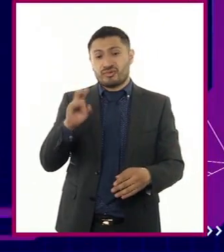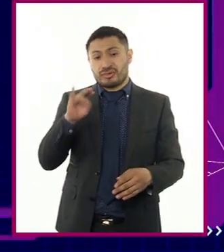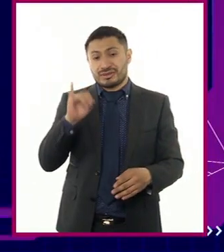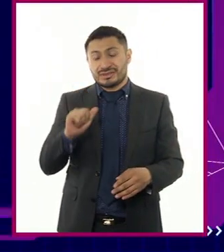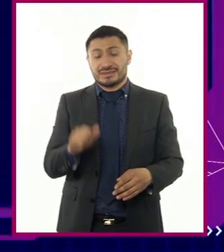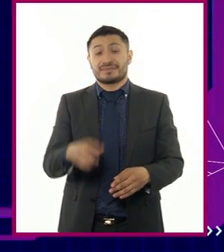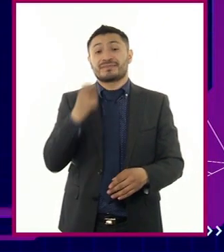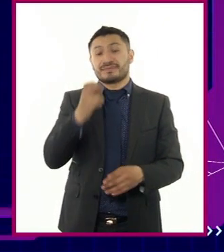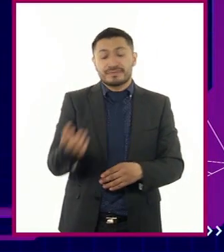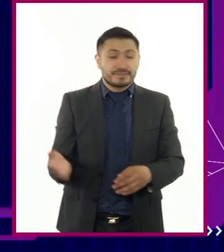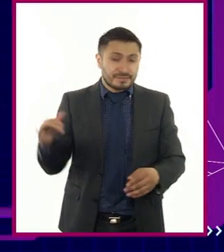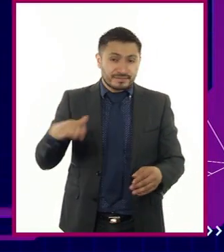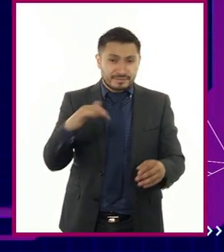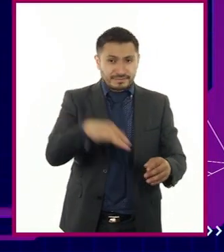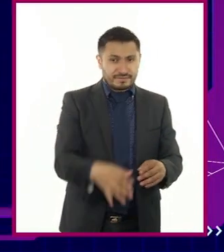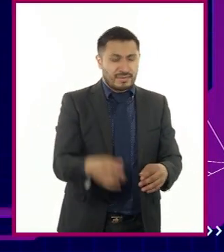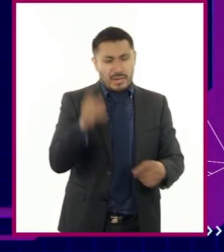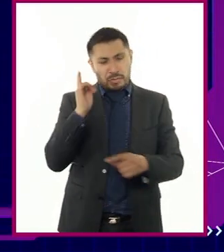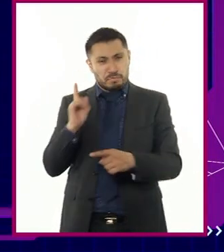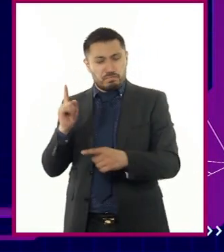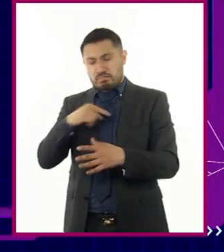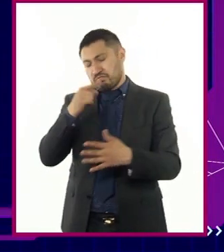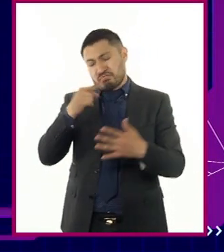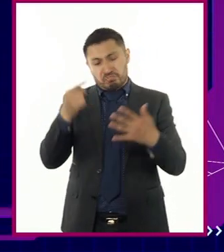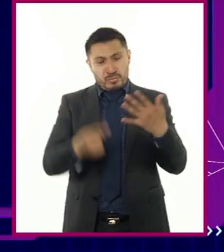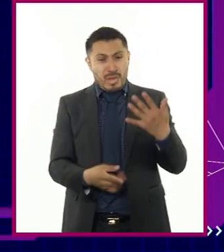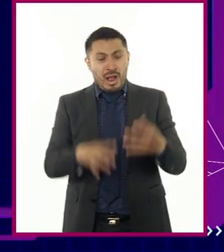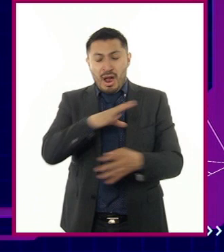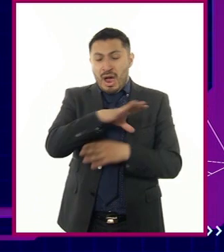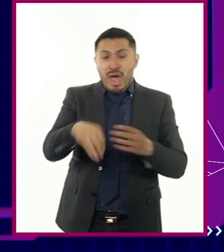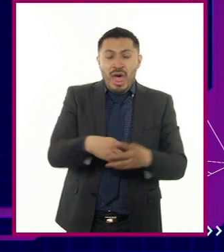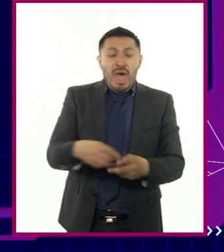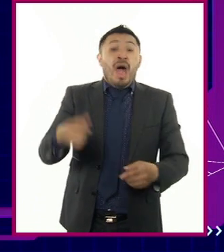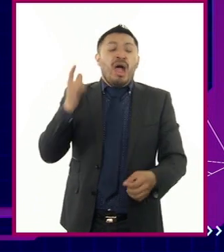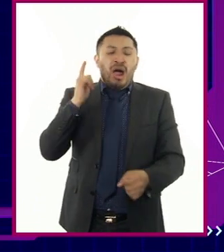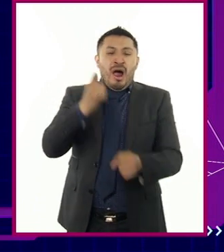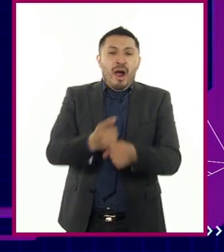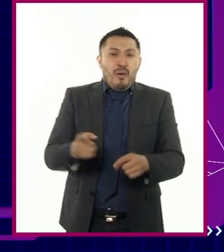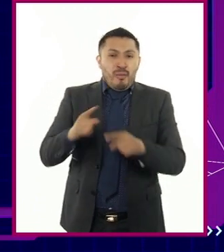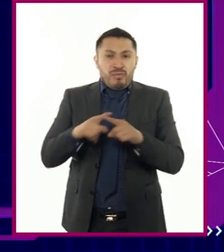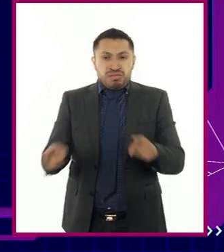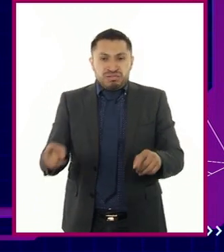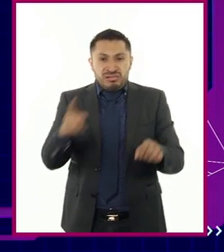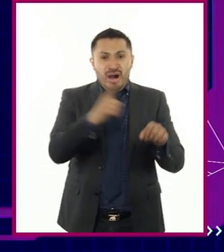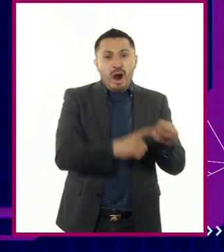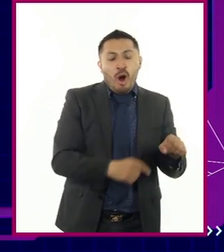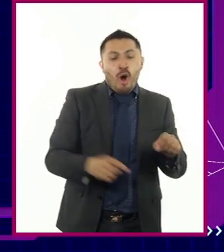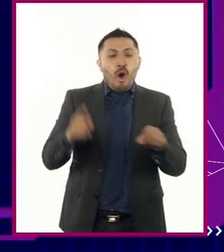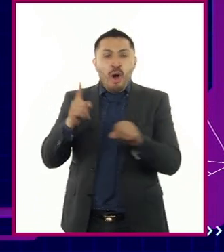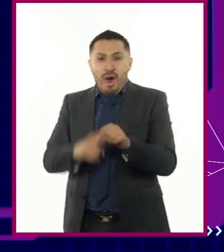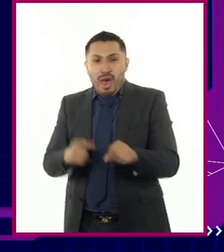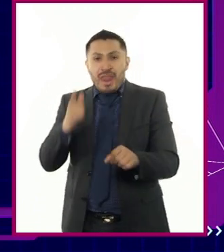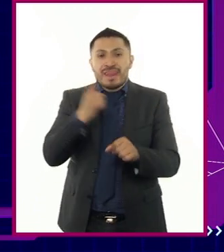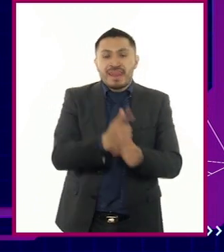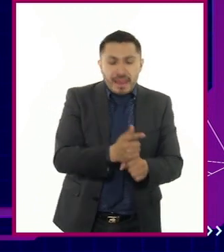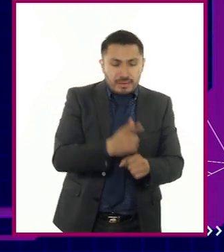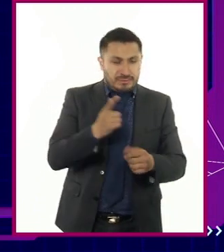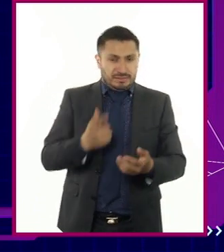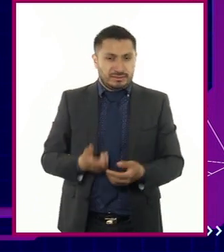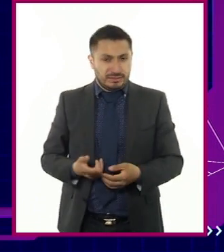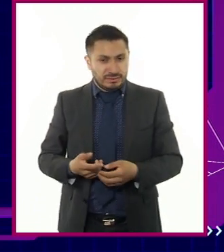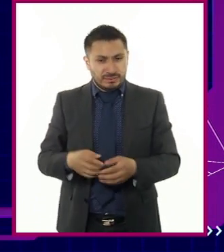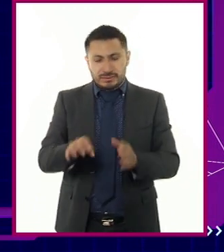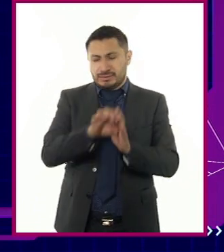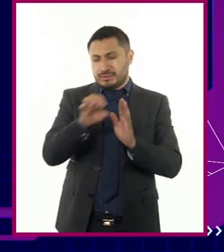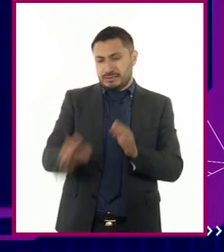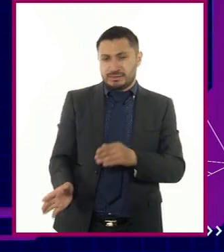gracias a estas ondas, entre otros factores biológicos, es que podemos distinguir los colores. Las ondas electromagnéticas